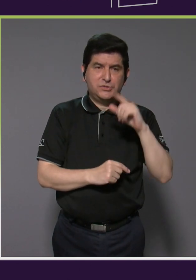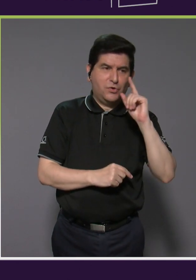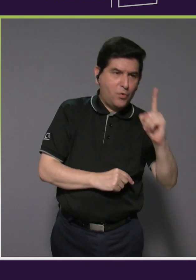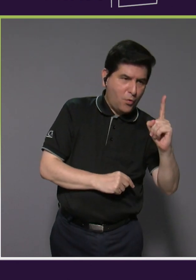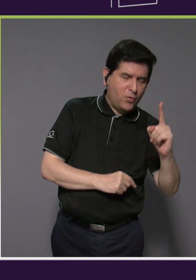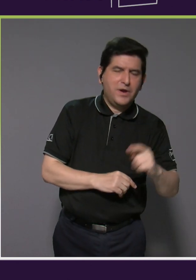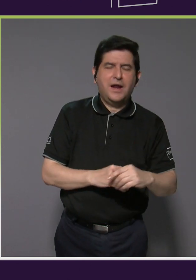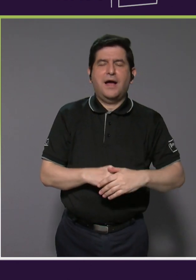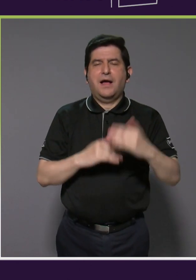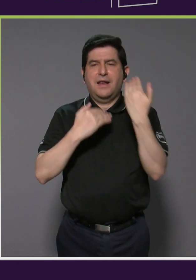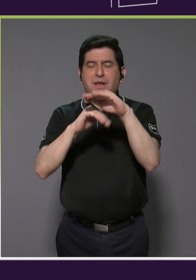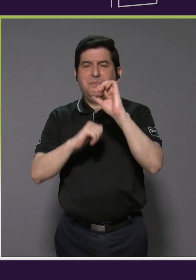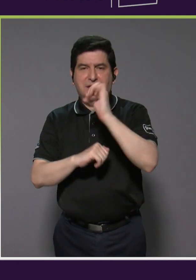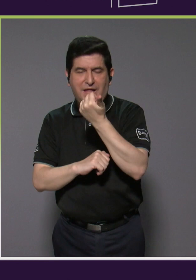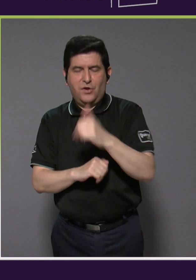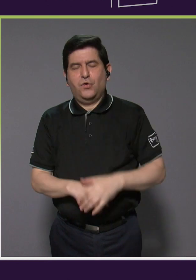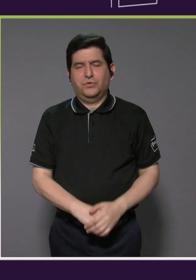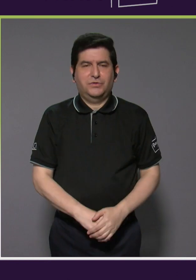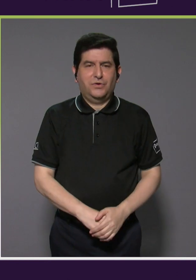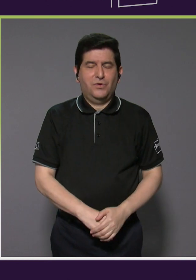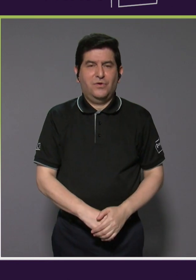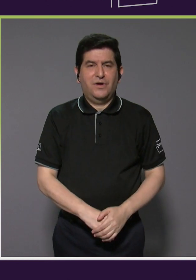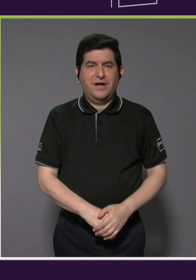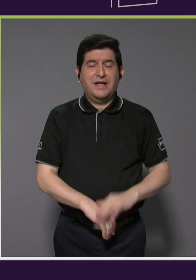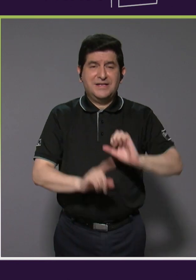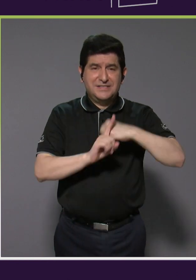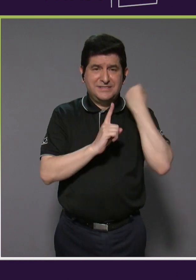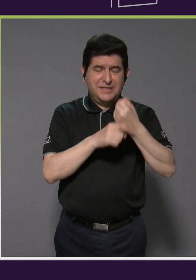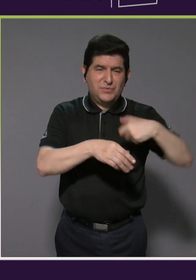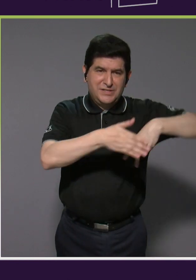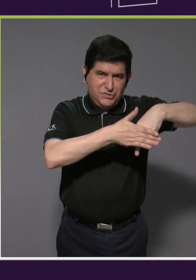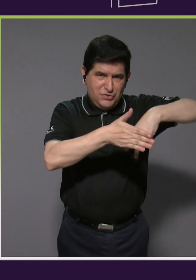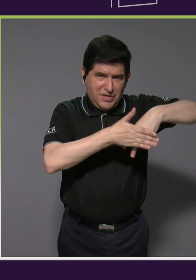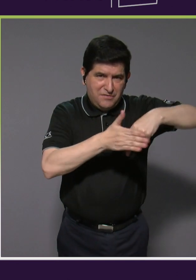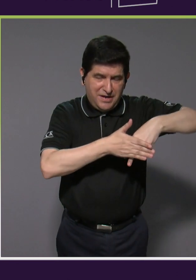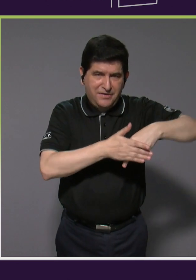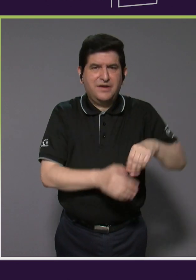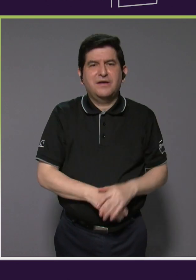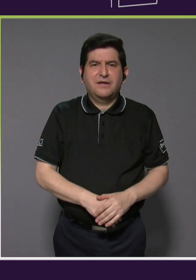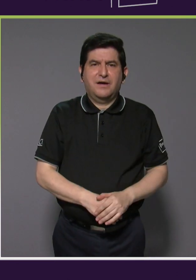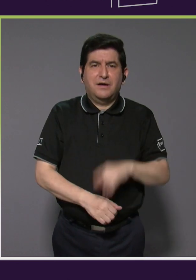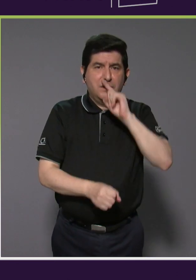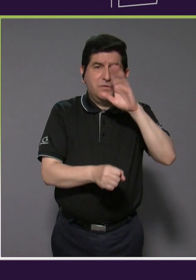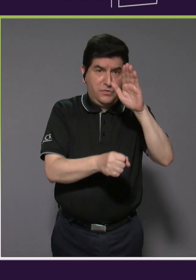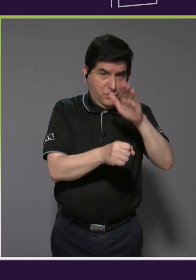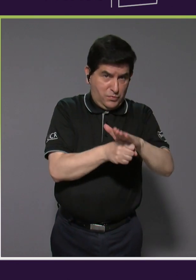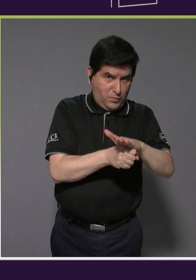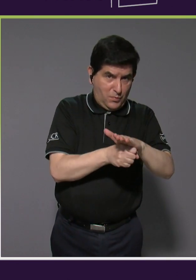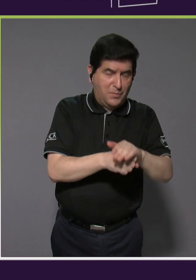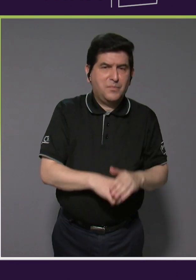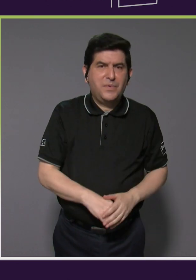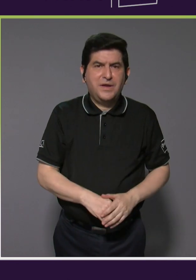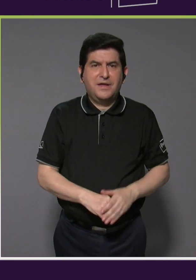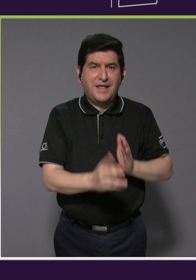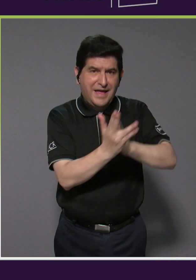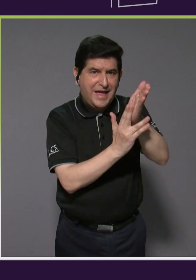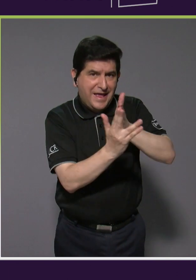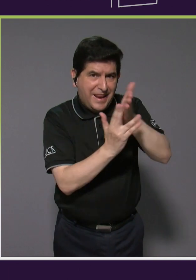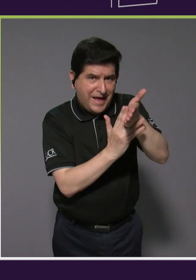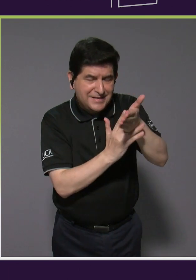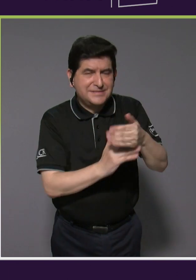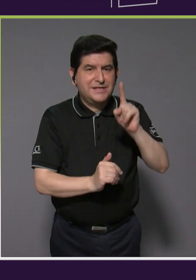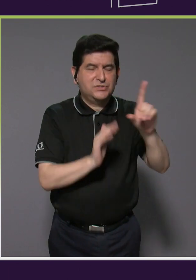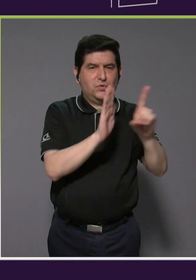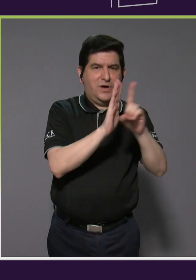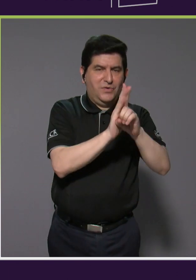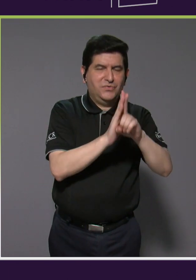otra, un Así derecho es. es, ¿verdad? La imposición o el impedimento de el acceso a un derecho